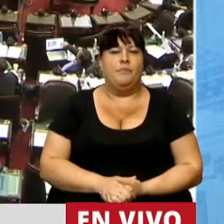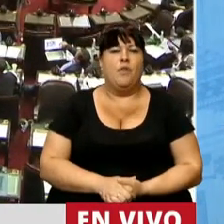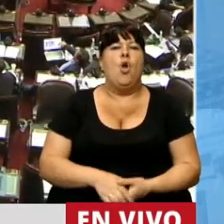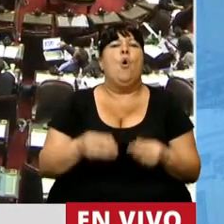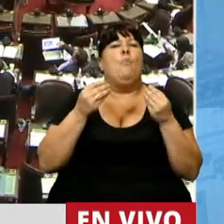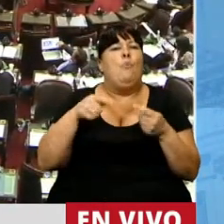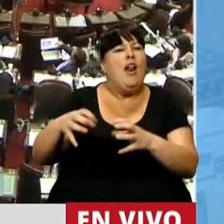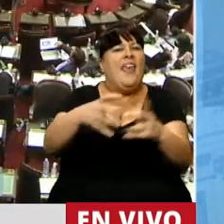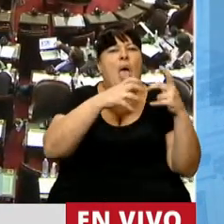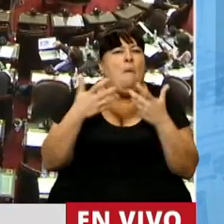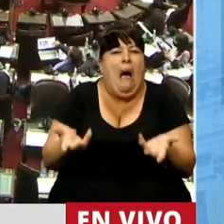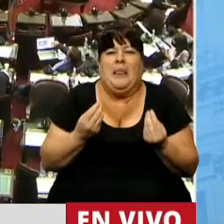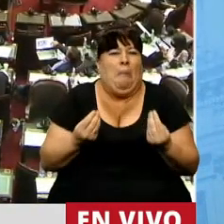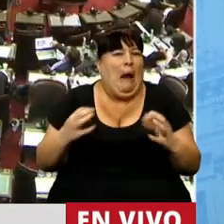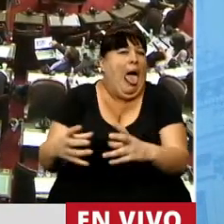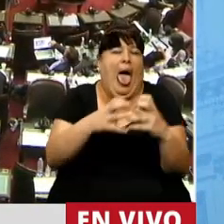Porque